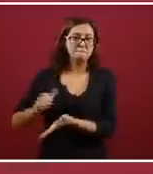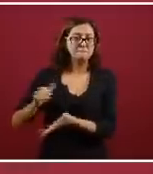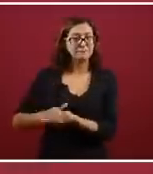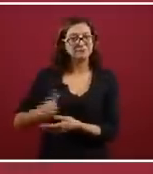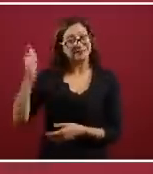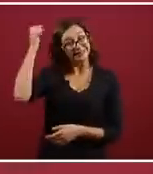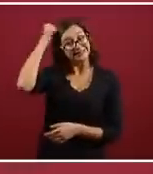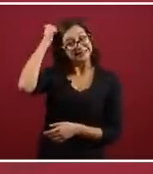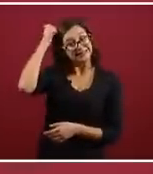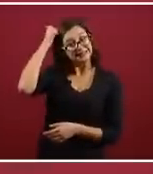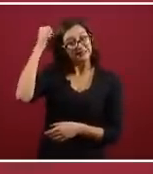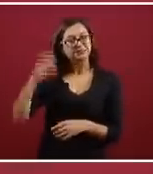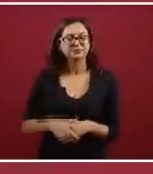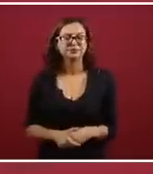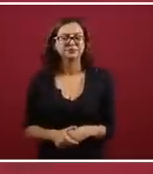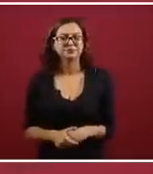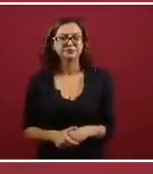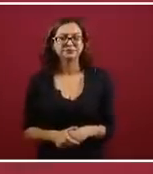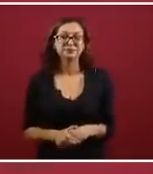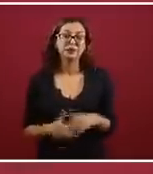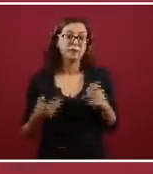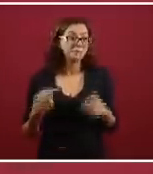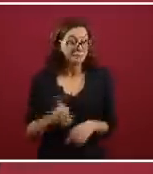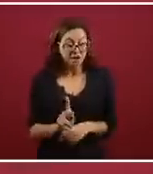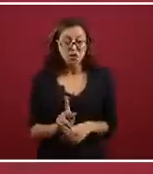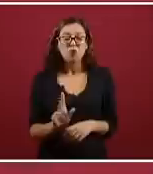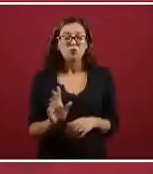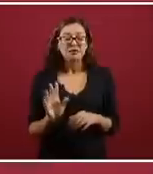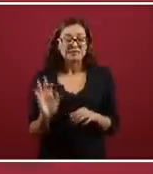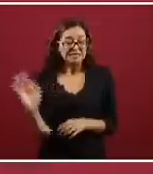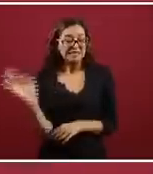Aunque regresen, ya no van a poder